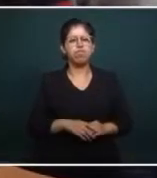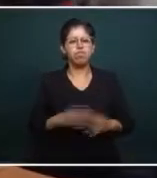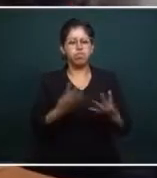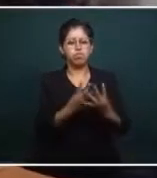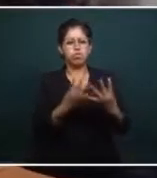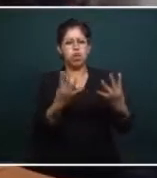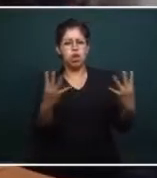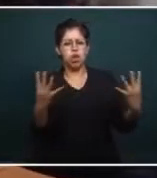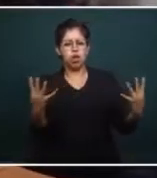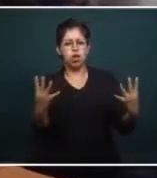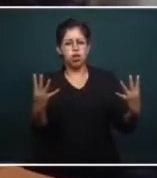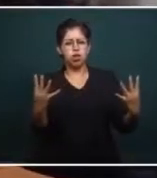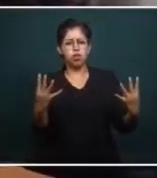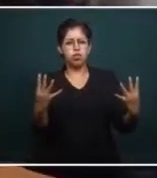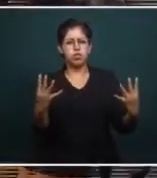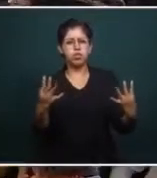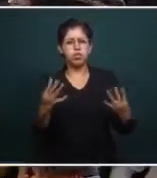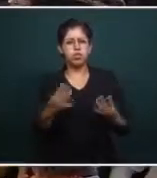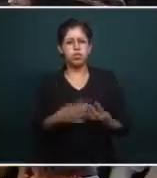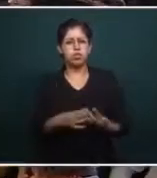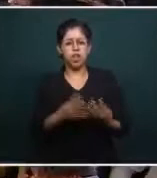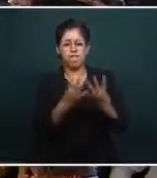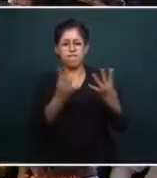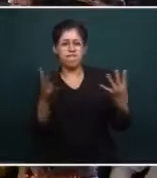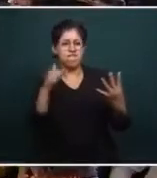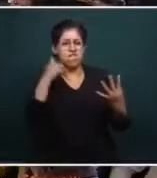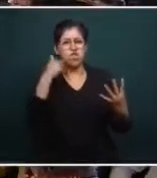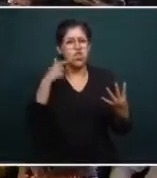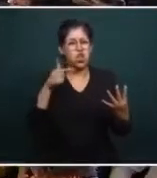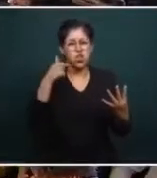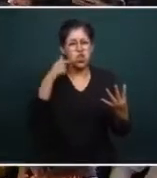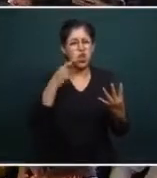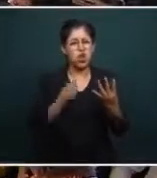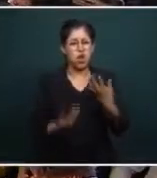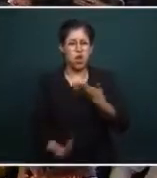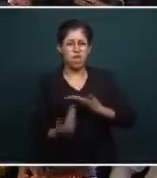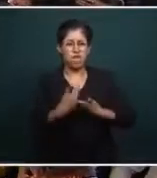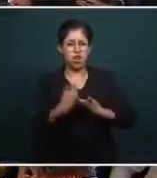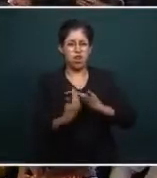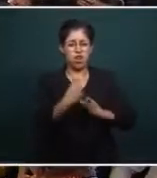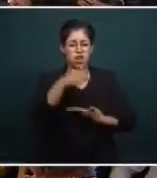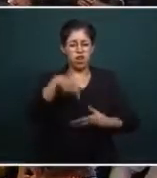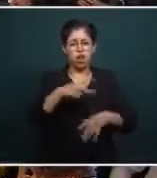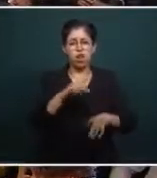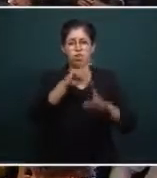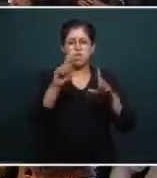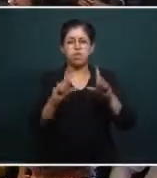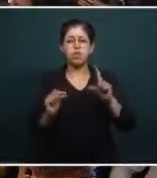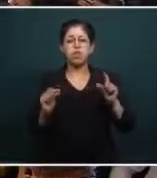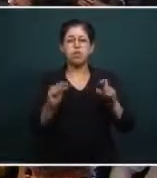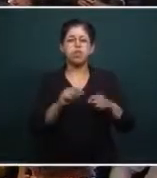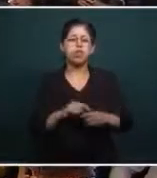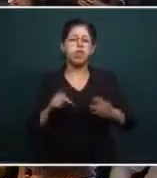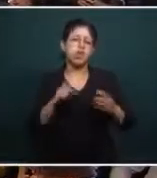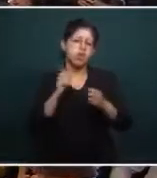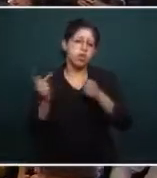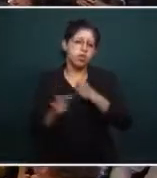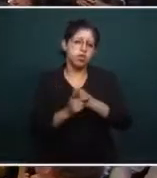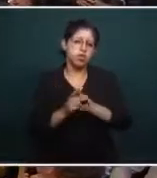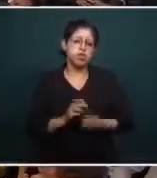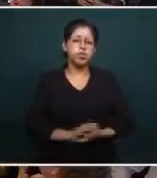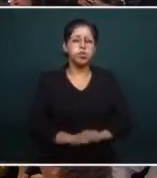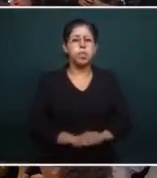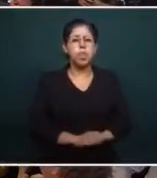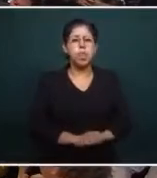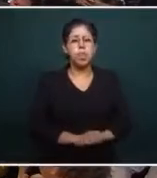campaña y de campaign gestión esos mensajes de odio que of usted these estaría messages pidiendo of hate directamente that are al directed presidente de los Estados at Unidos the que Mexican dejara